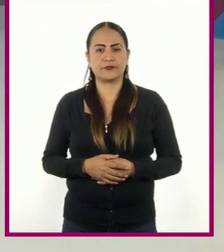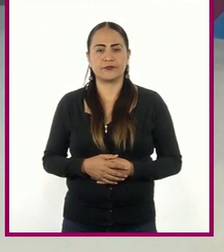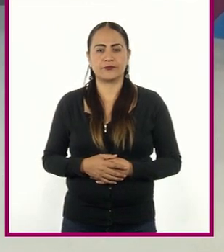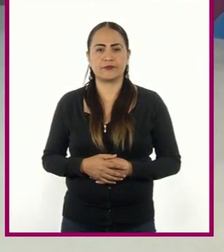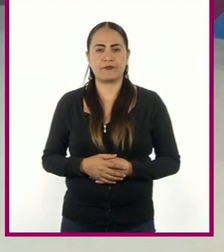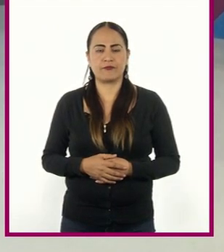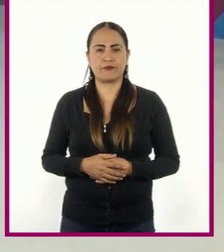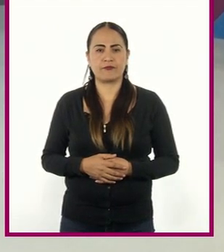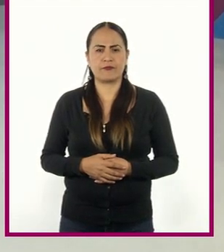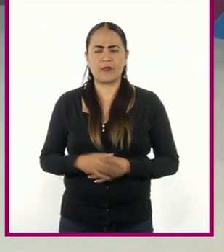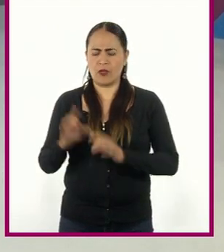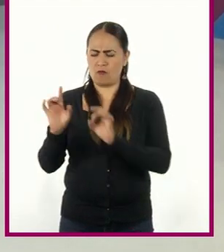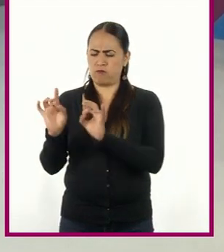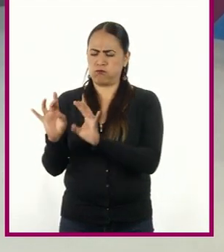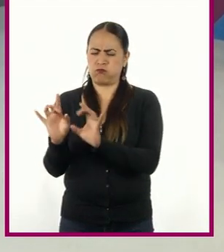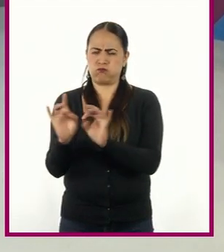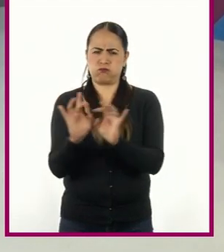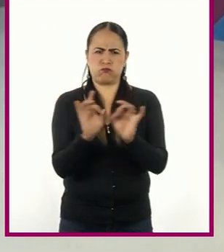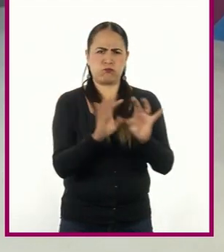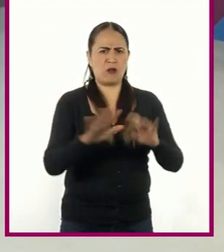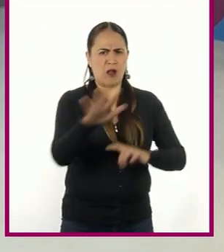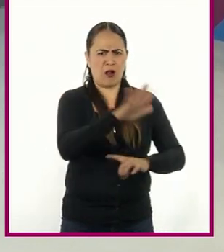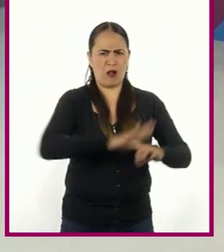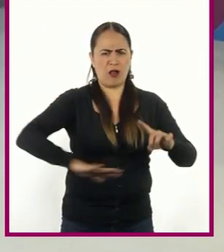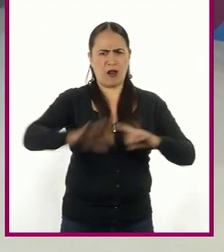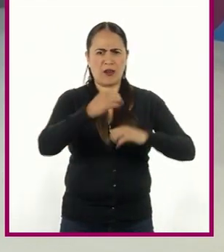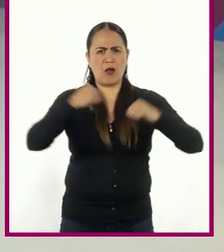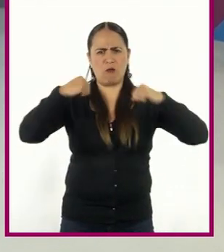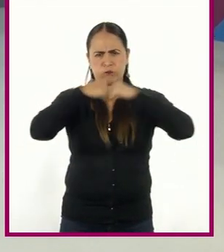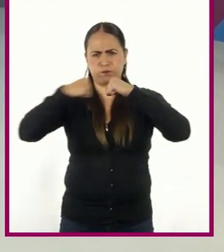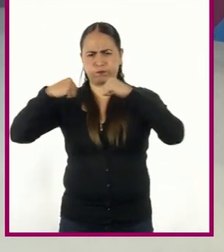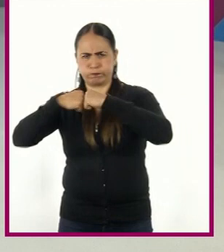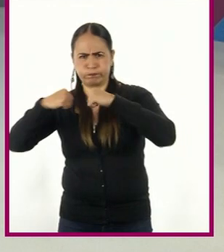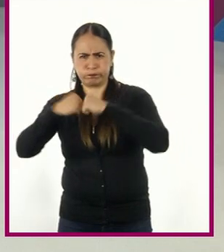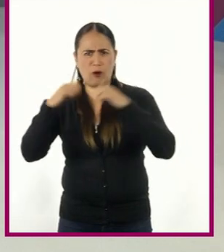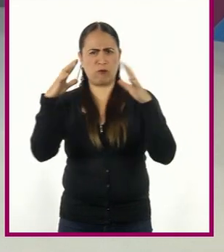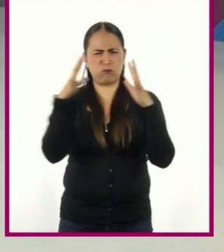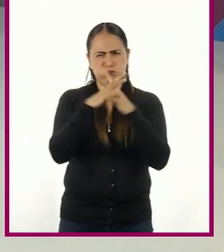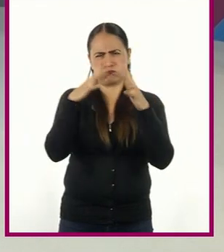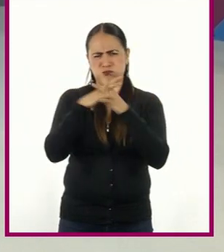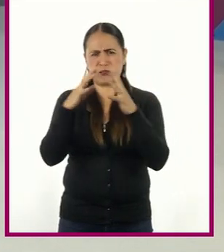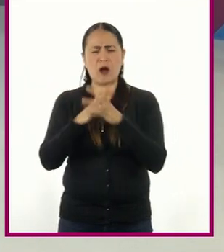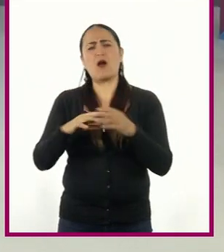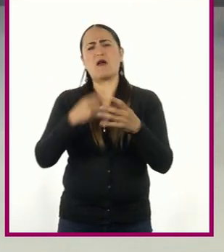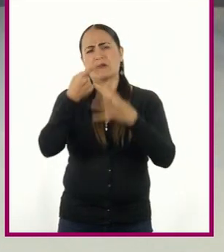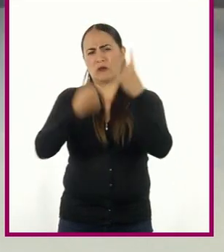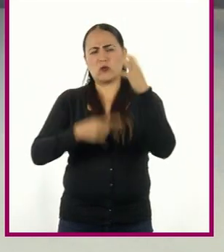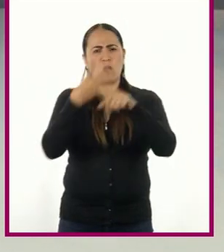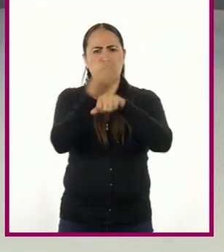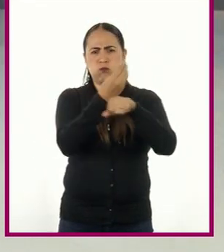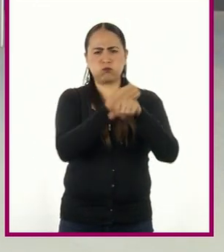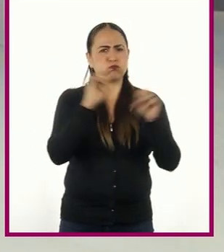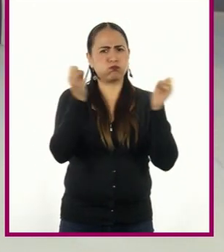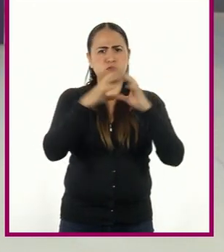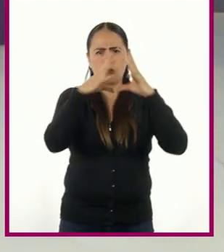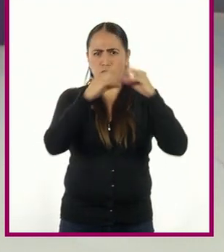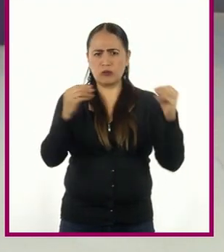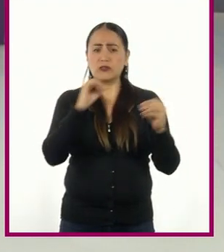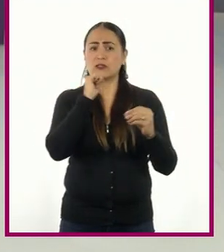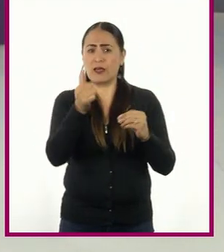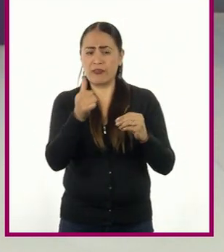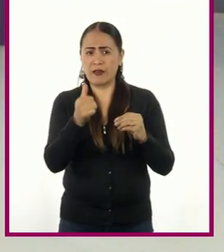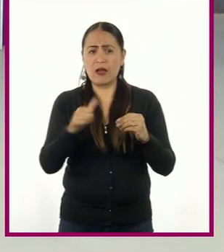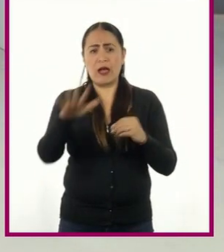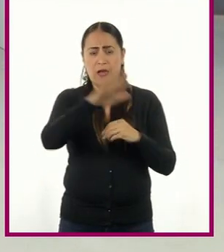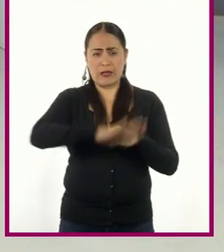la existencia de conflictos territoriales y fronterizos sin resolver en América Latina y el Caribe influye de manera importante en la